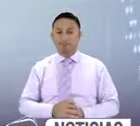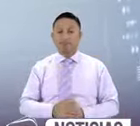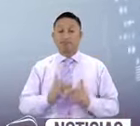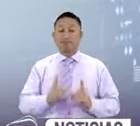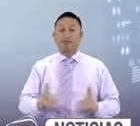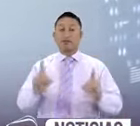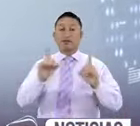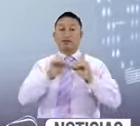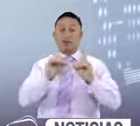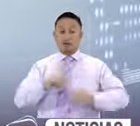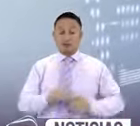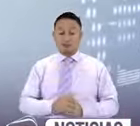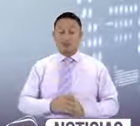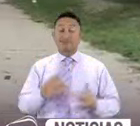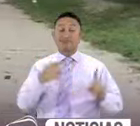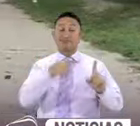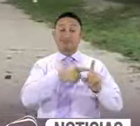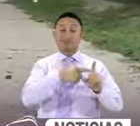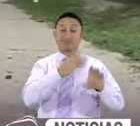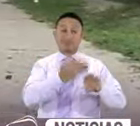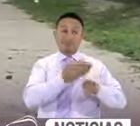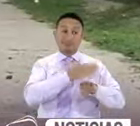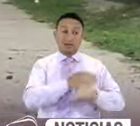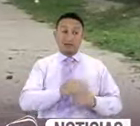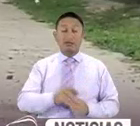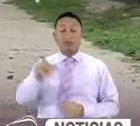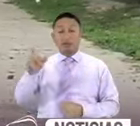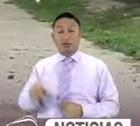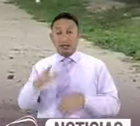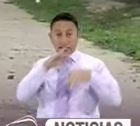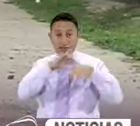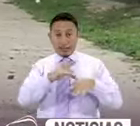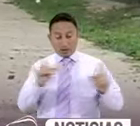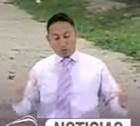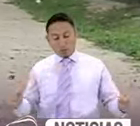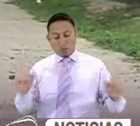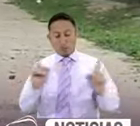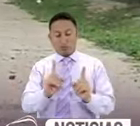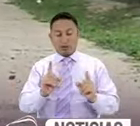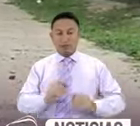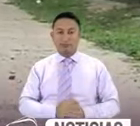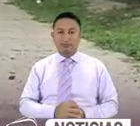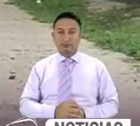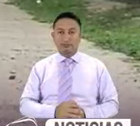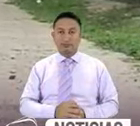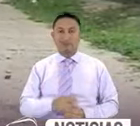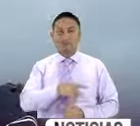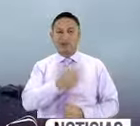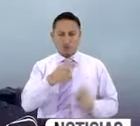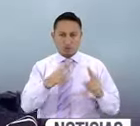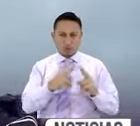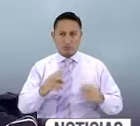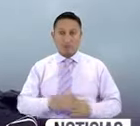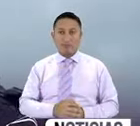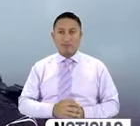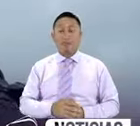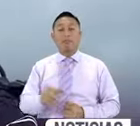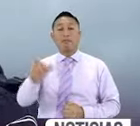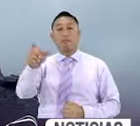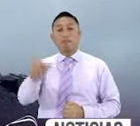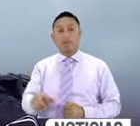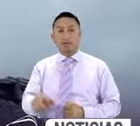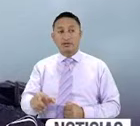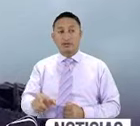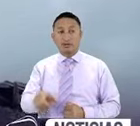el ahora occiso habría sido citado al lugar por sujetos que al parecer él conocía. Es una persona que está en una